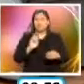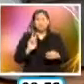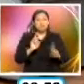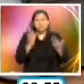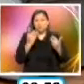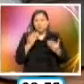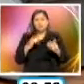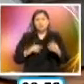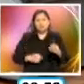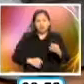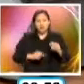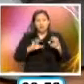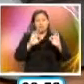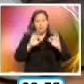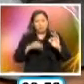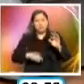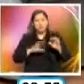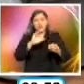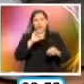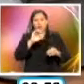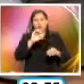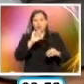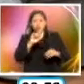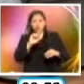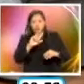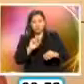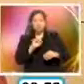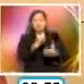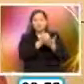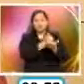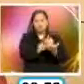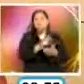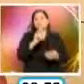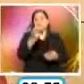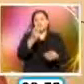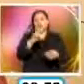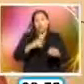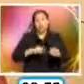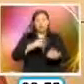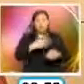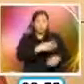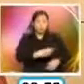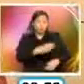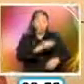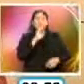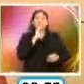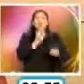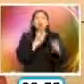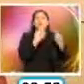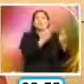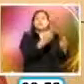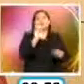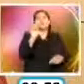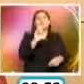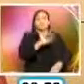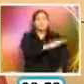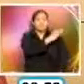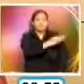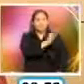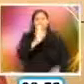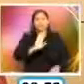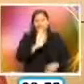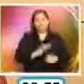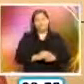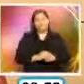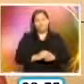del calostro. ¿Eso es real? Sí, tiene realmente que el ver? calostro sería como la primera vacuna que mamá le está regalando a este bebé. Ok. Entonces